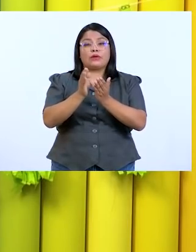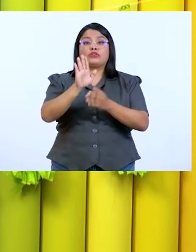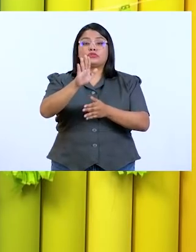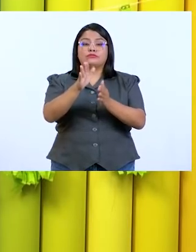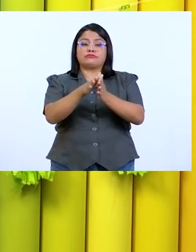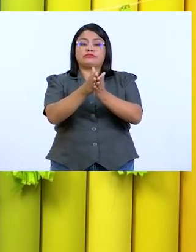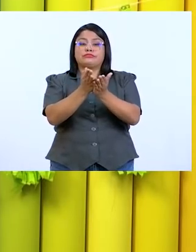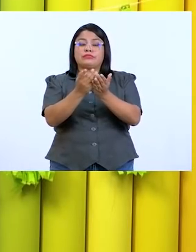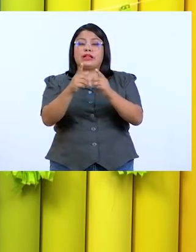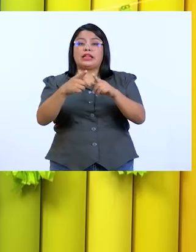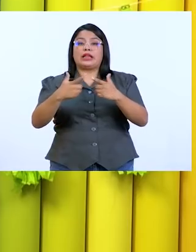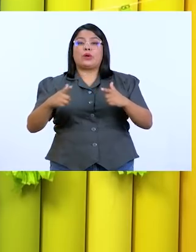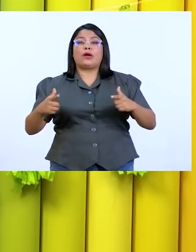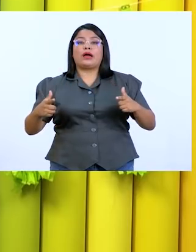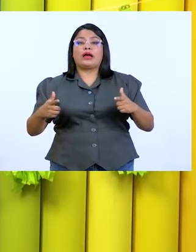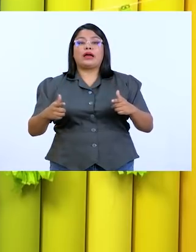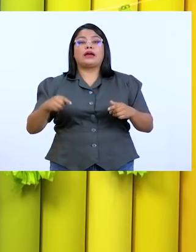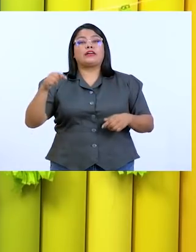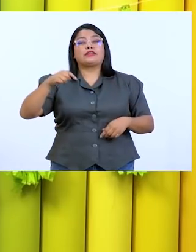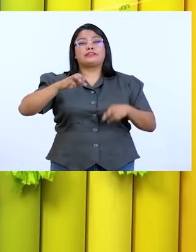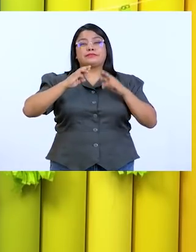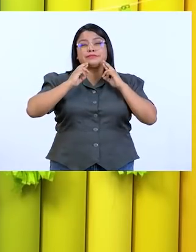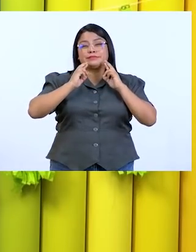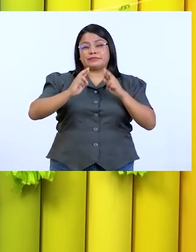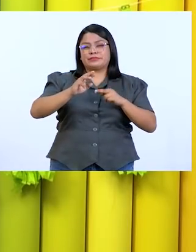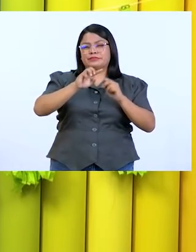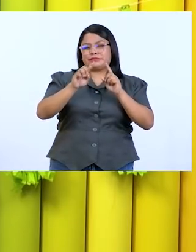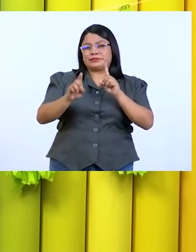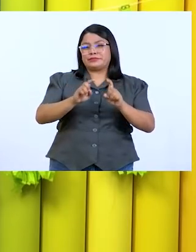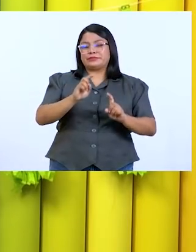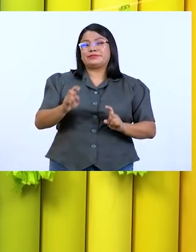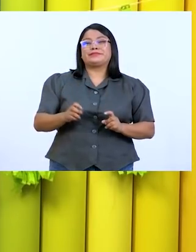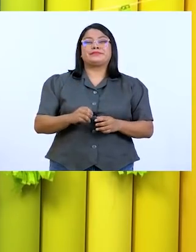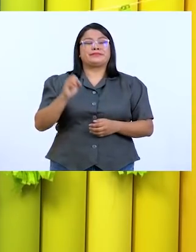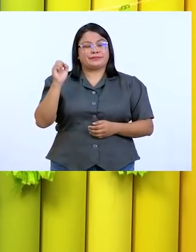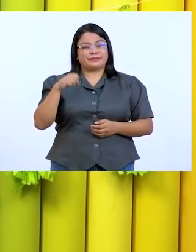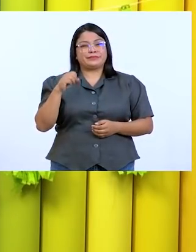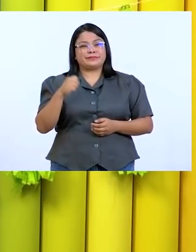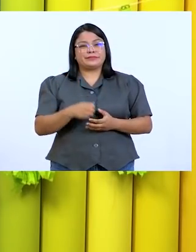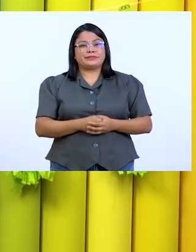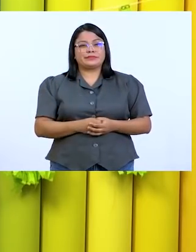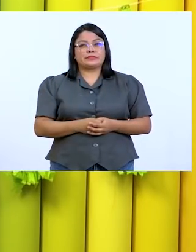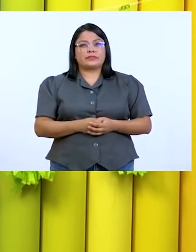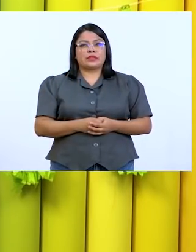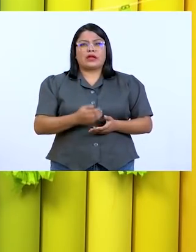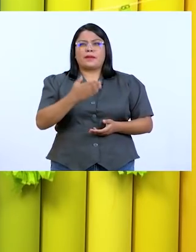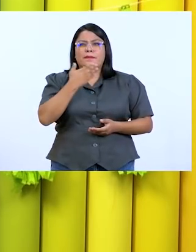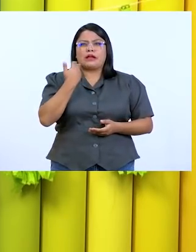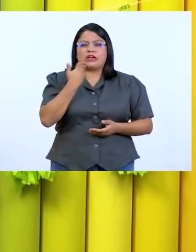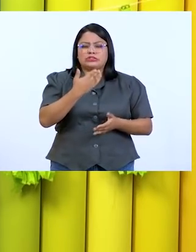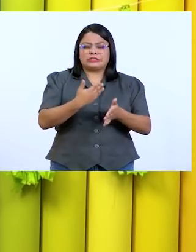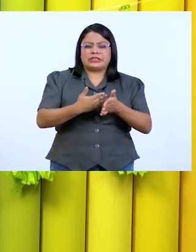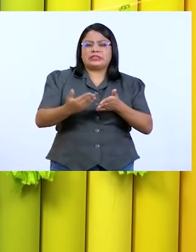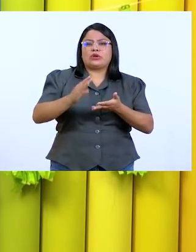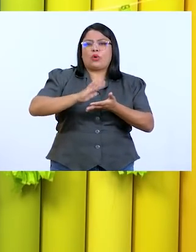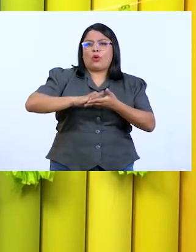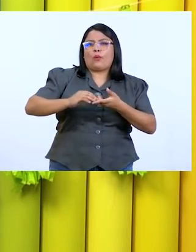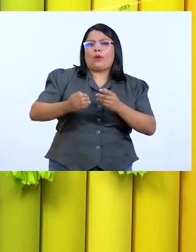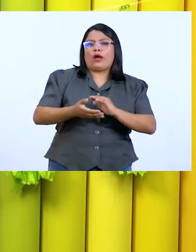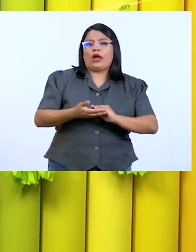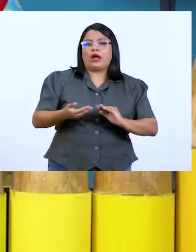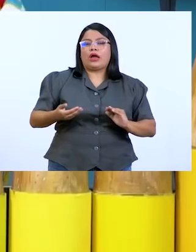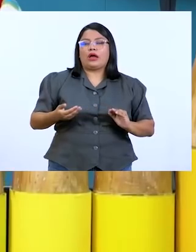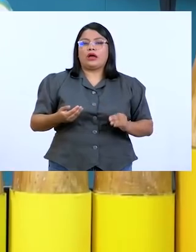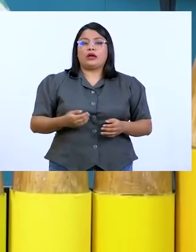de lenguaje. Y ahora, ¿qué les parece si respondemos a unas preguntas? Sí. ¿Qué pasó al inicio del